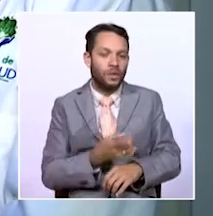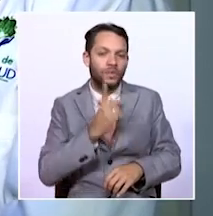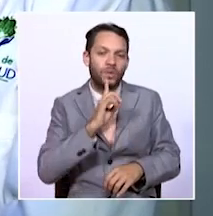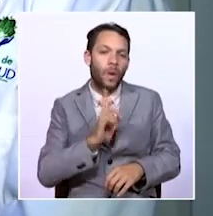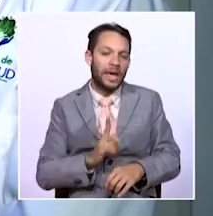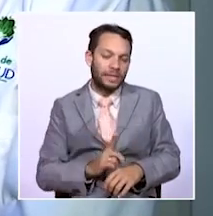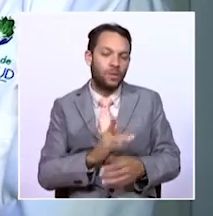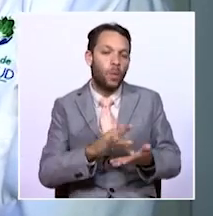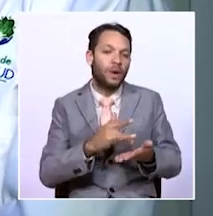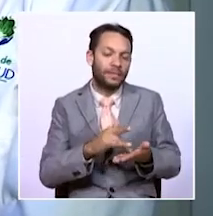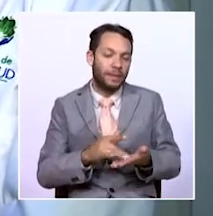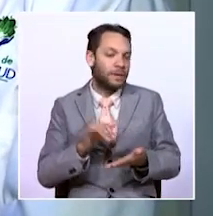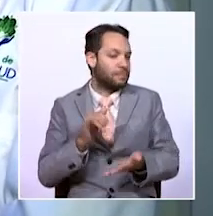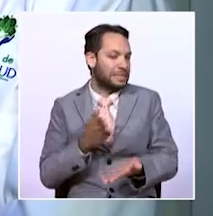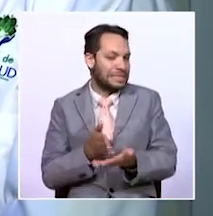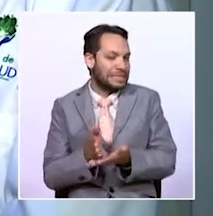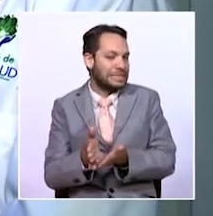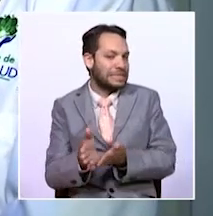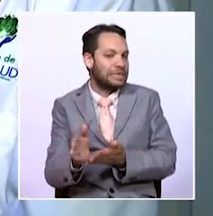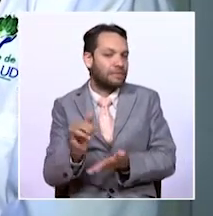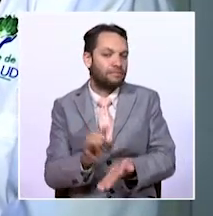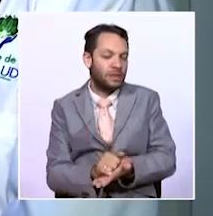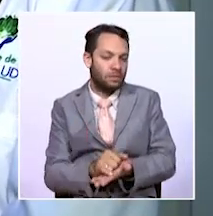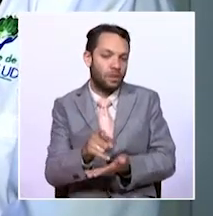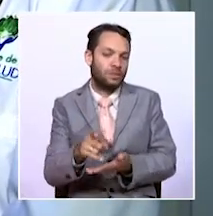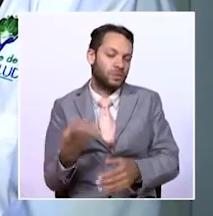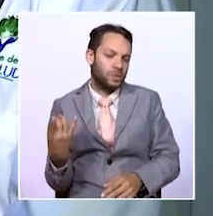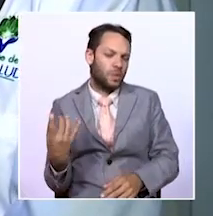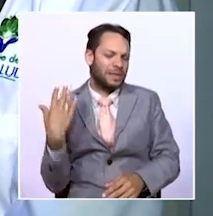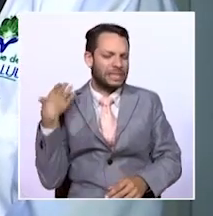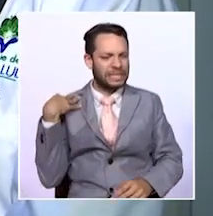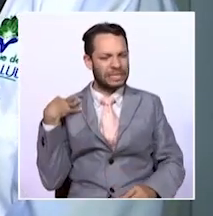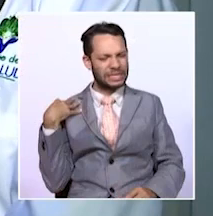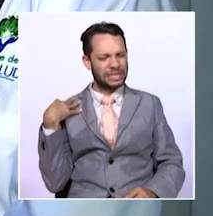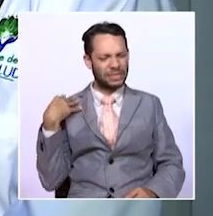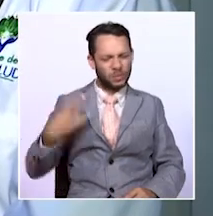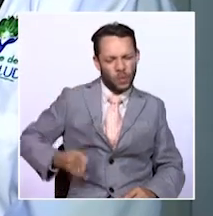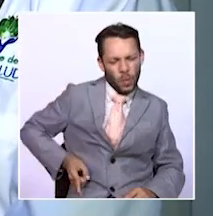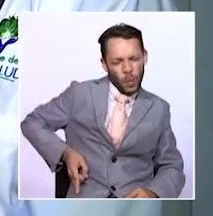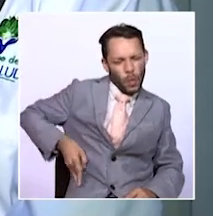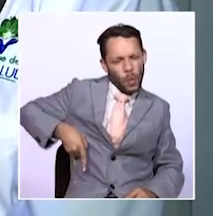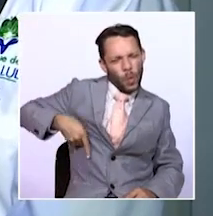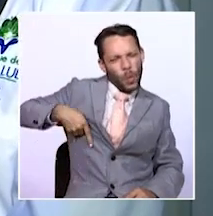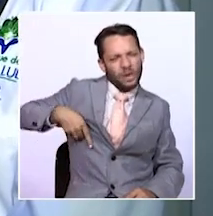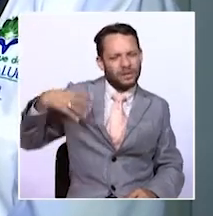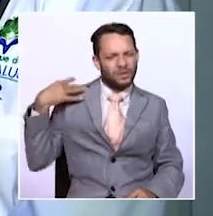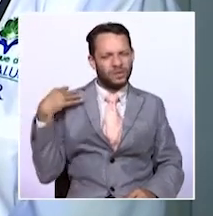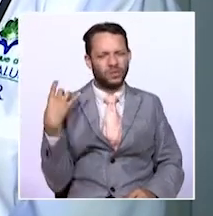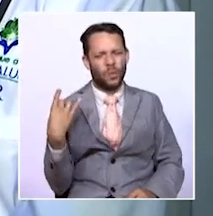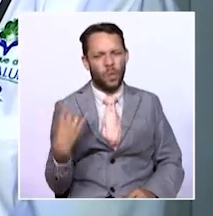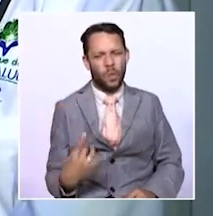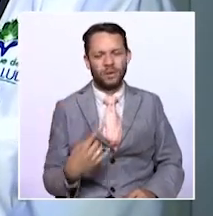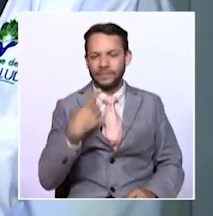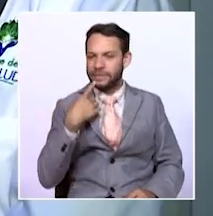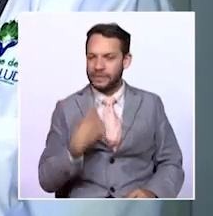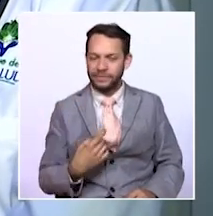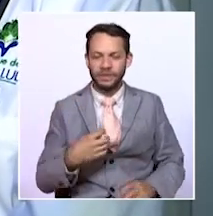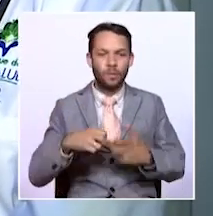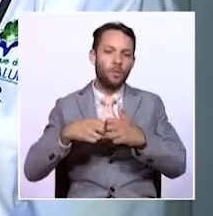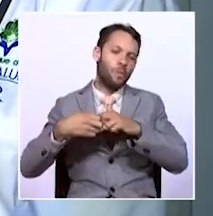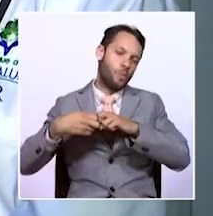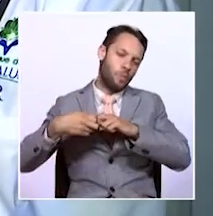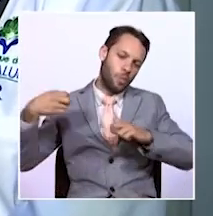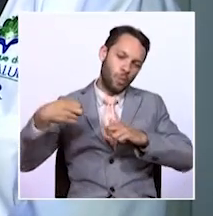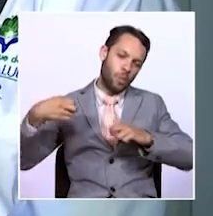a urgencias, pero es el paciente que recurre por un dolor lumbar que es crónico, que es ahí frecuente, no es agudo, pero